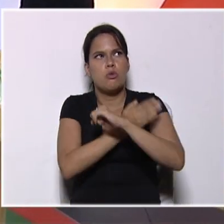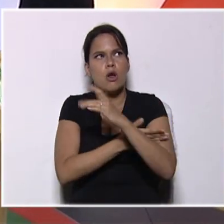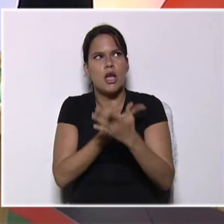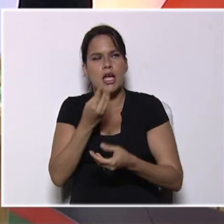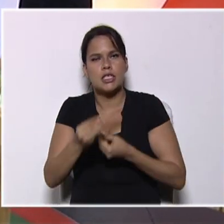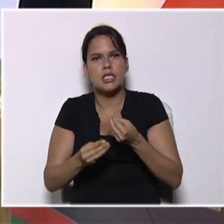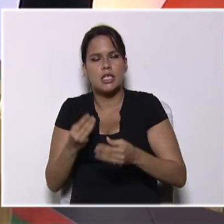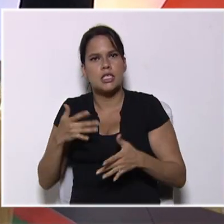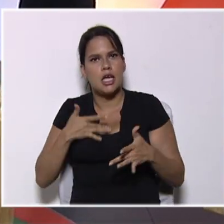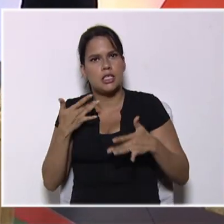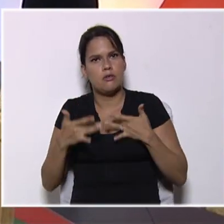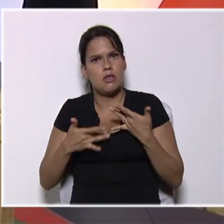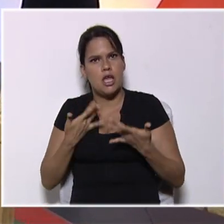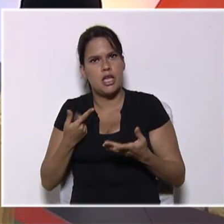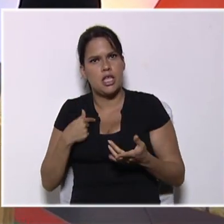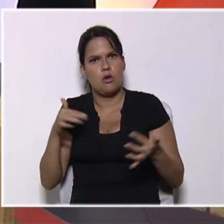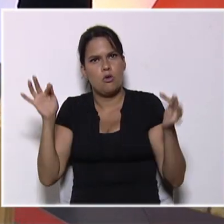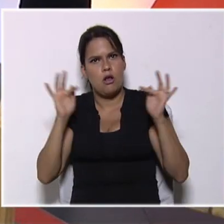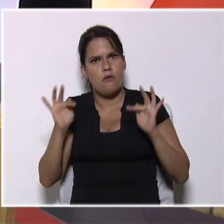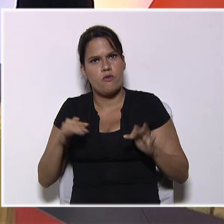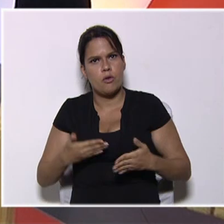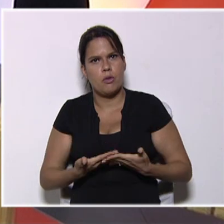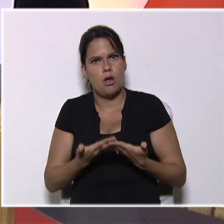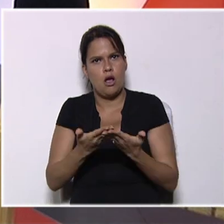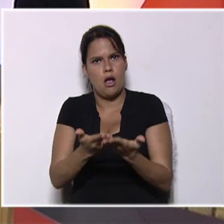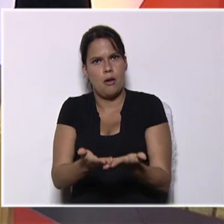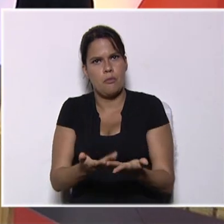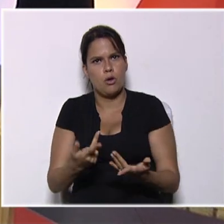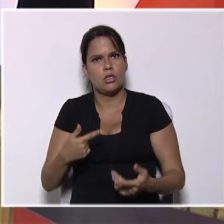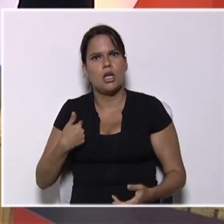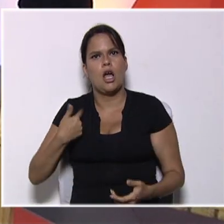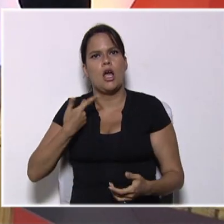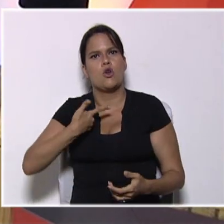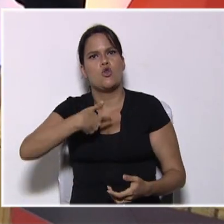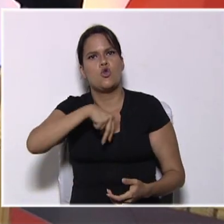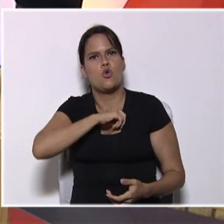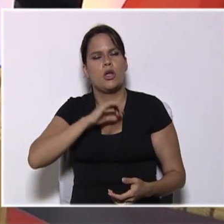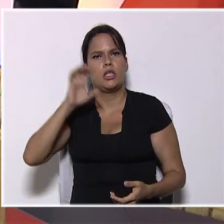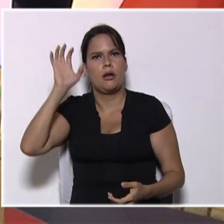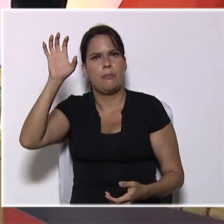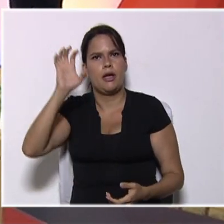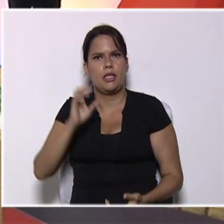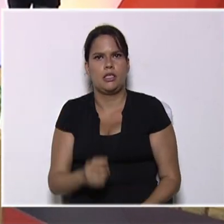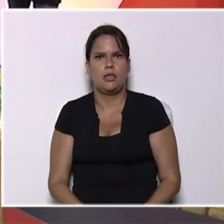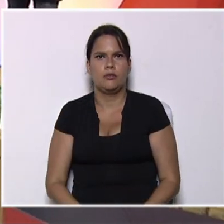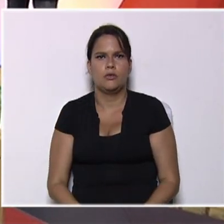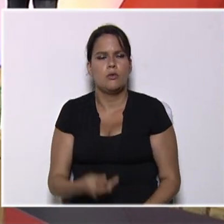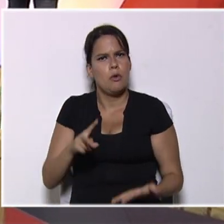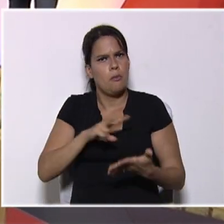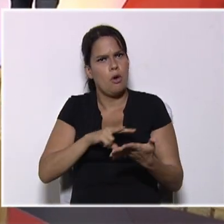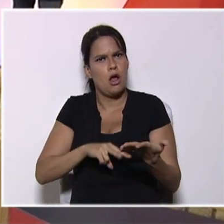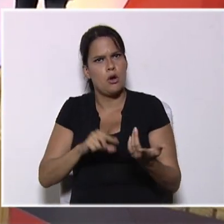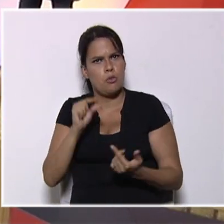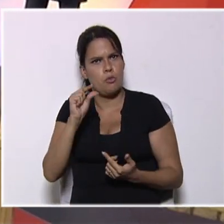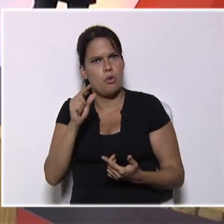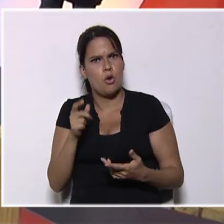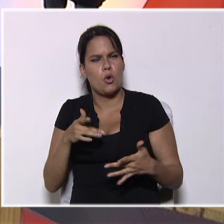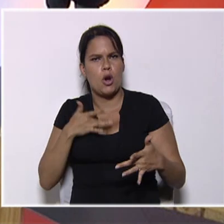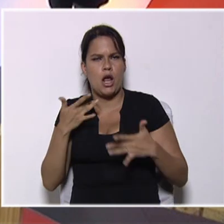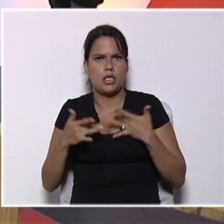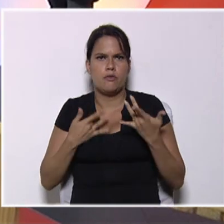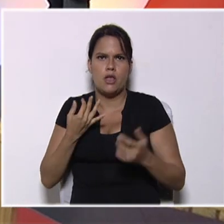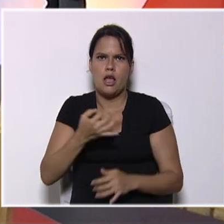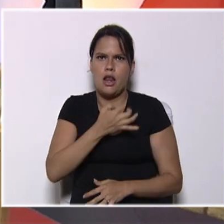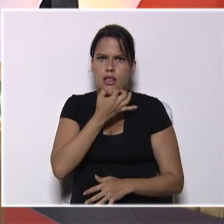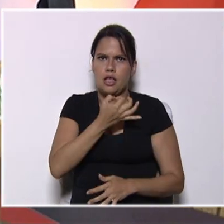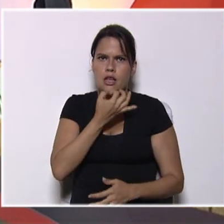que de alguna manera le permitan a ustedes, bueno, dar un aporte a nuestra patria, ¿sí? Entonces, Omaira, vamos a leer un poco las actividades de la tarde de